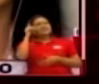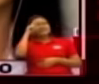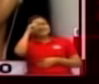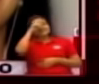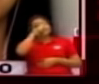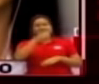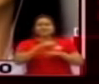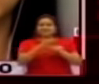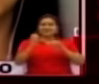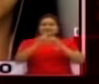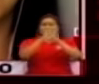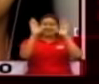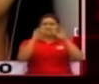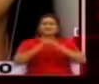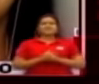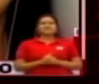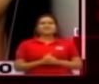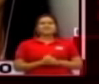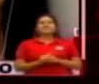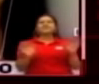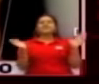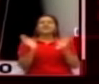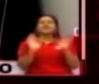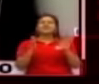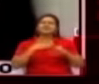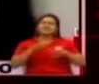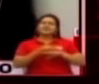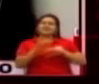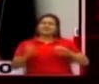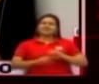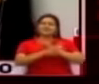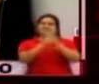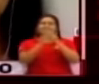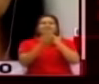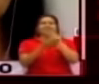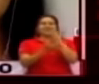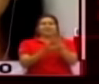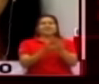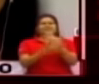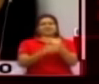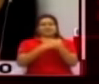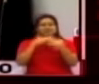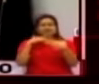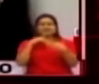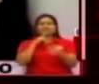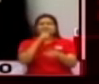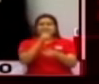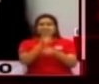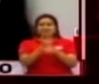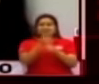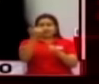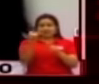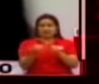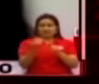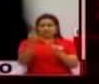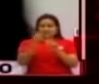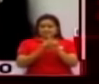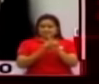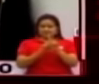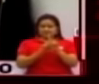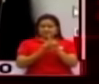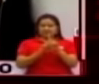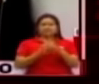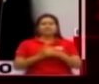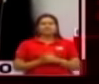día. ¿Qué tal, Vani? Buenos días, muchas gracias por la invitación. Así es, en este mes estamos viviendo